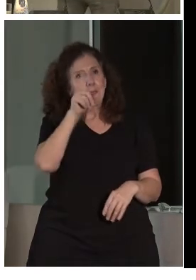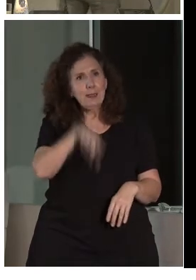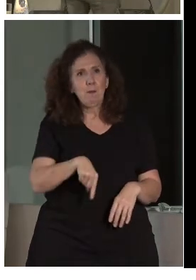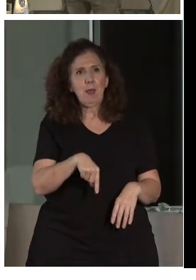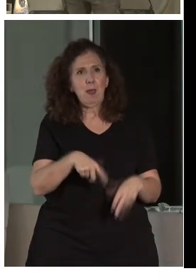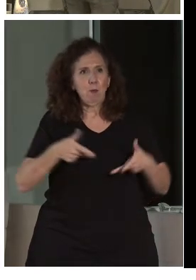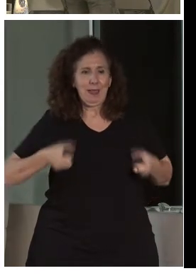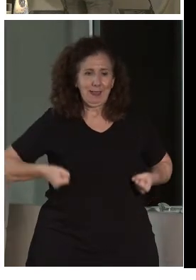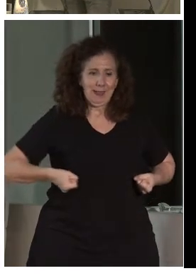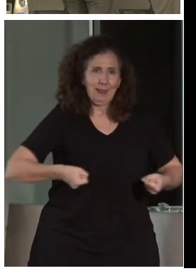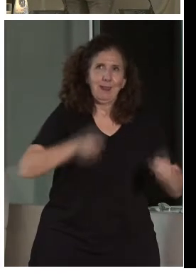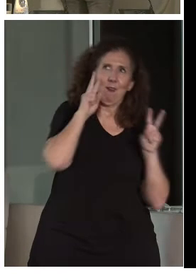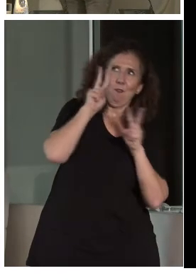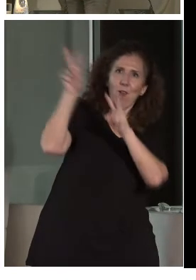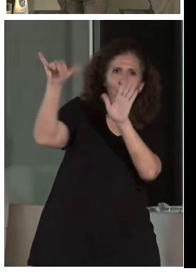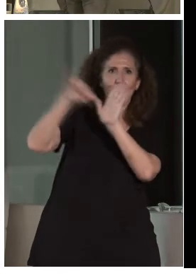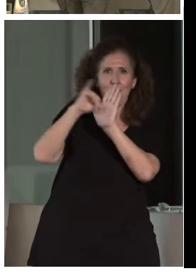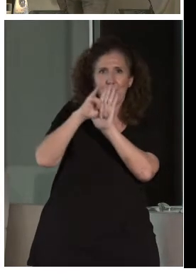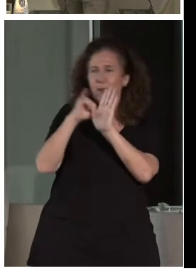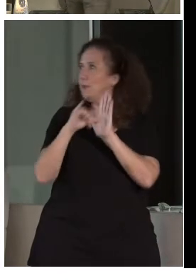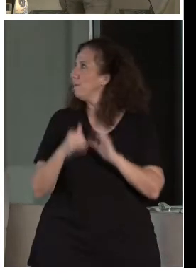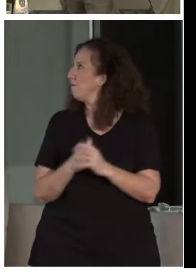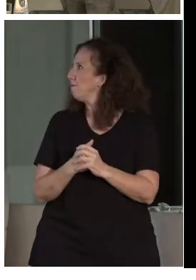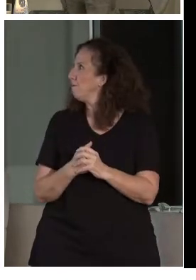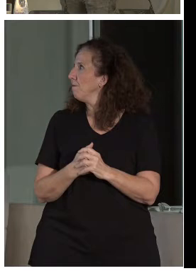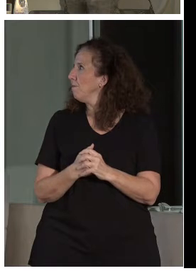o sea, hacer posible lo imposible, ¿no?